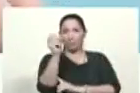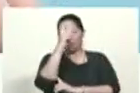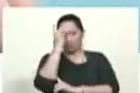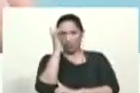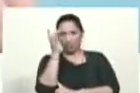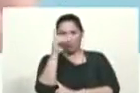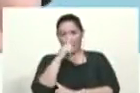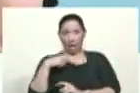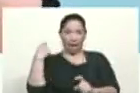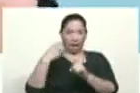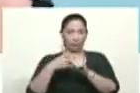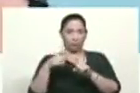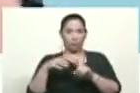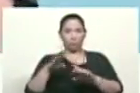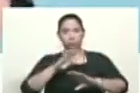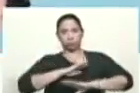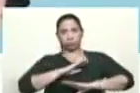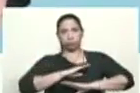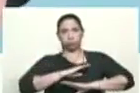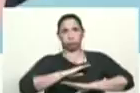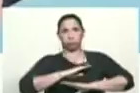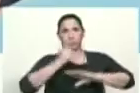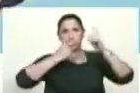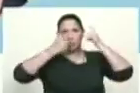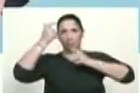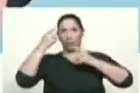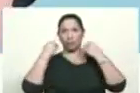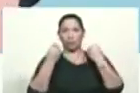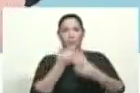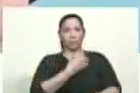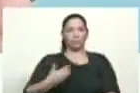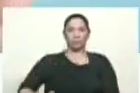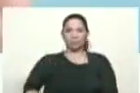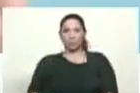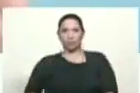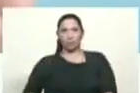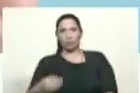toma de posesión del presidente Chávez como presidente de la República la primera vez.